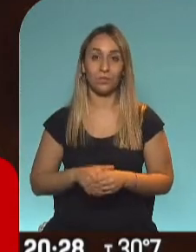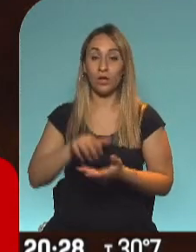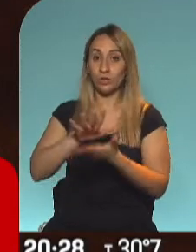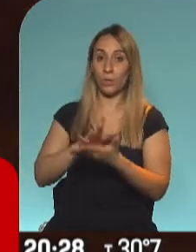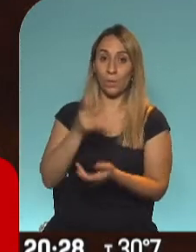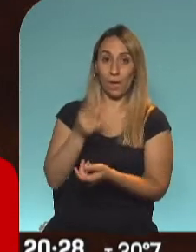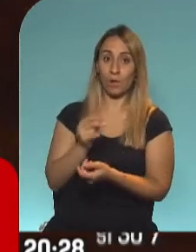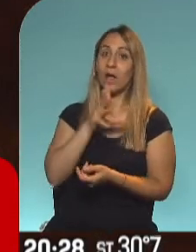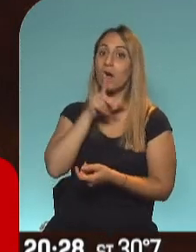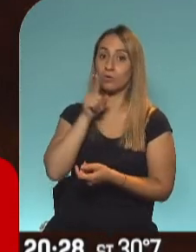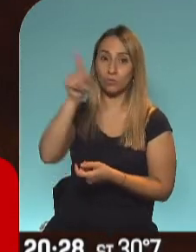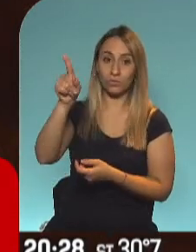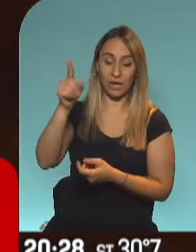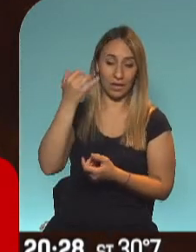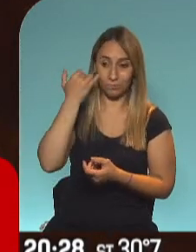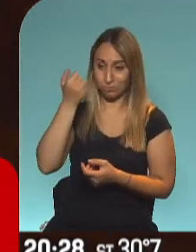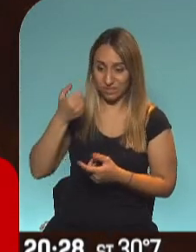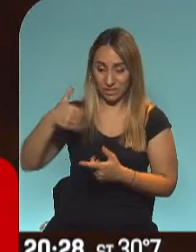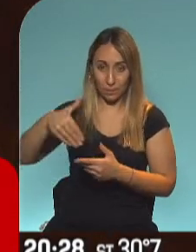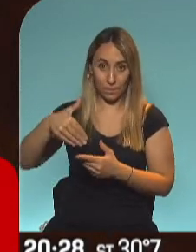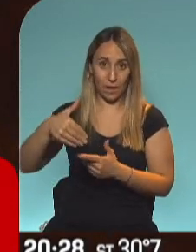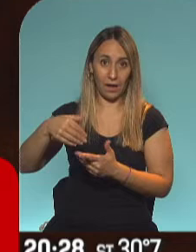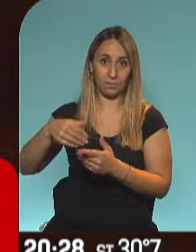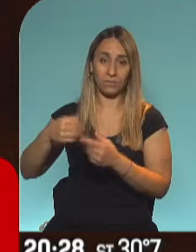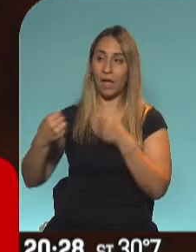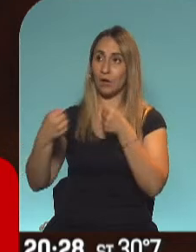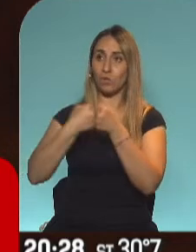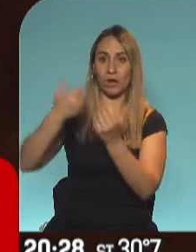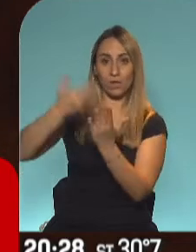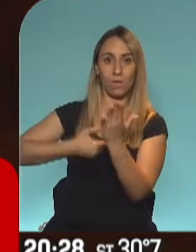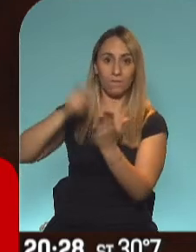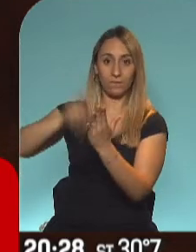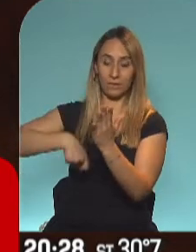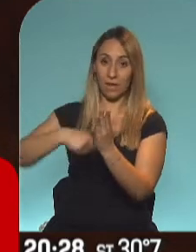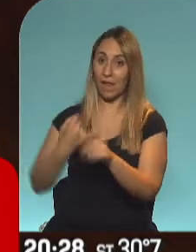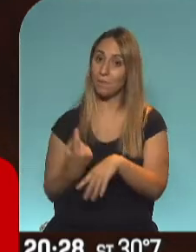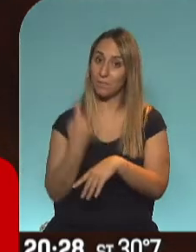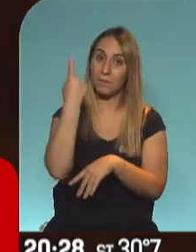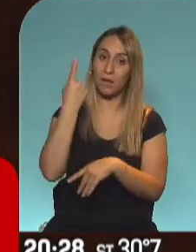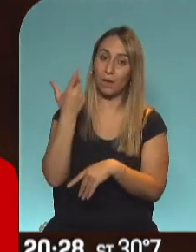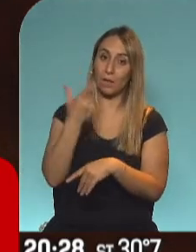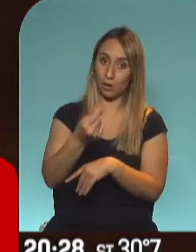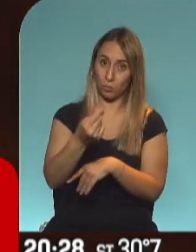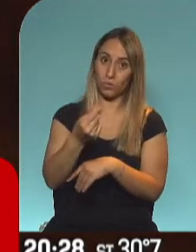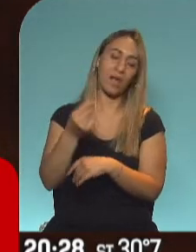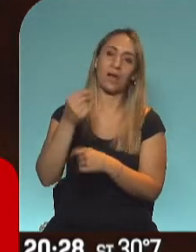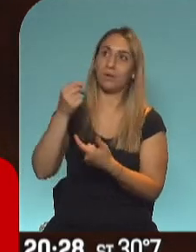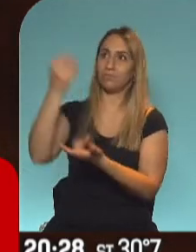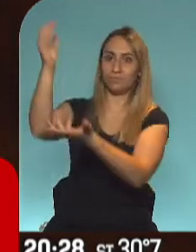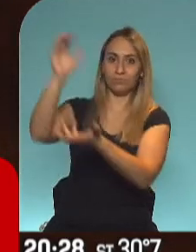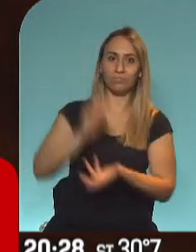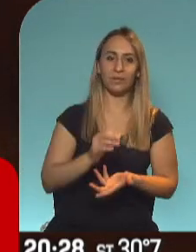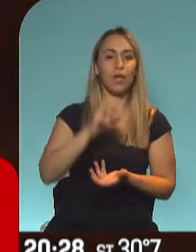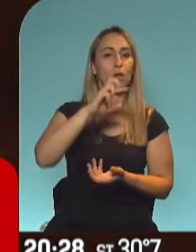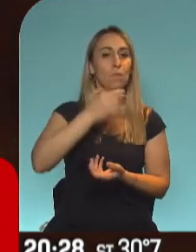estamos prácticamente firmando el convenio. Esta va a ser la primera vacuna junto con la de Pfizer. Con la de Pfizer todavía no